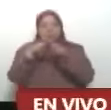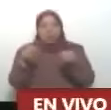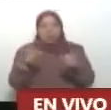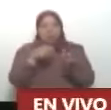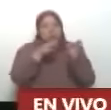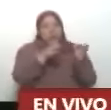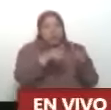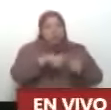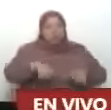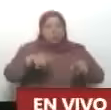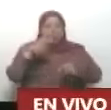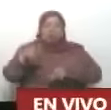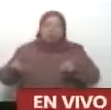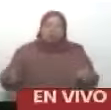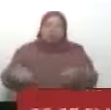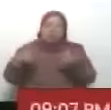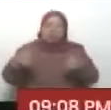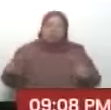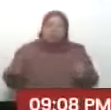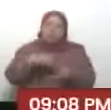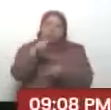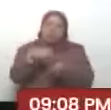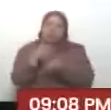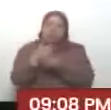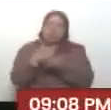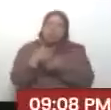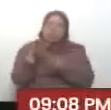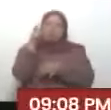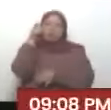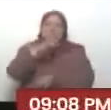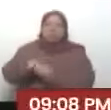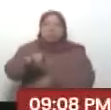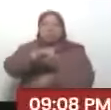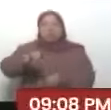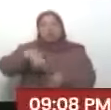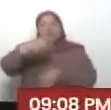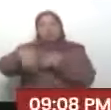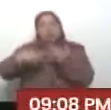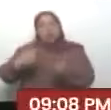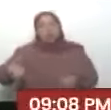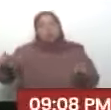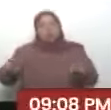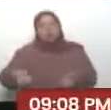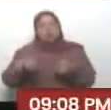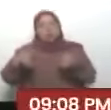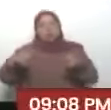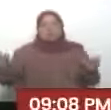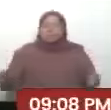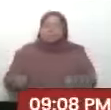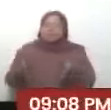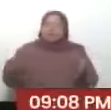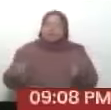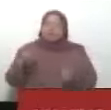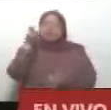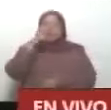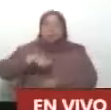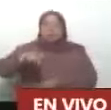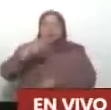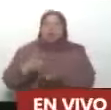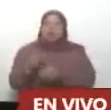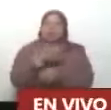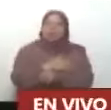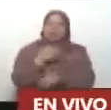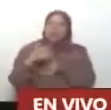Las líneas. Así mismo, y estuvieron 2-3 horas compartiendo con el público, tocando, motivando así. A la gente. Esto nunca había